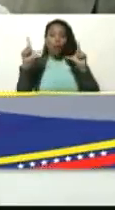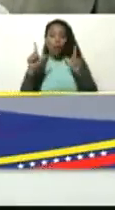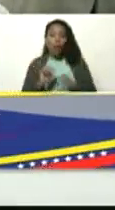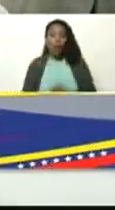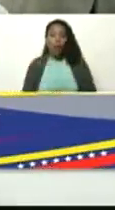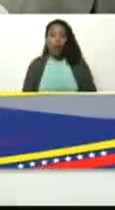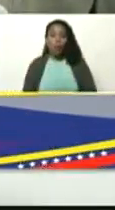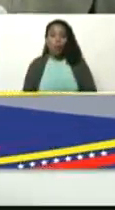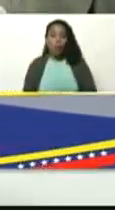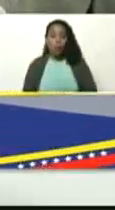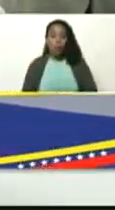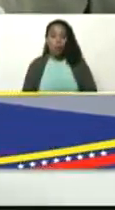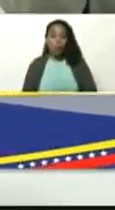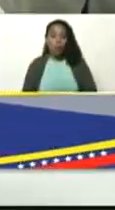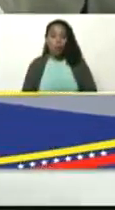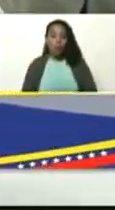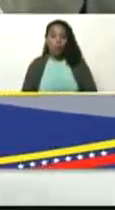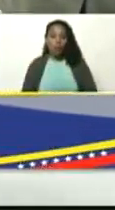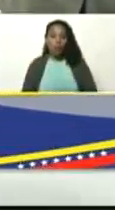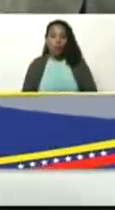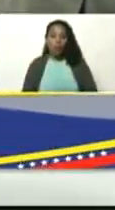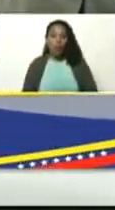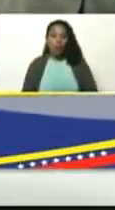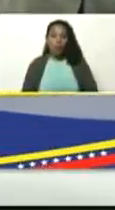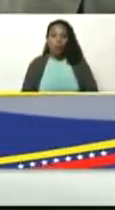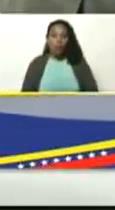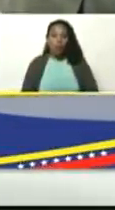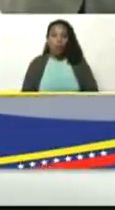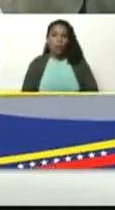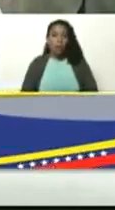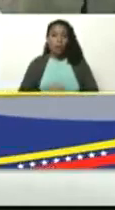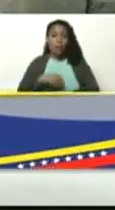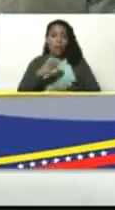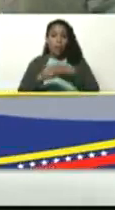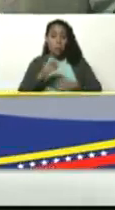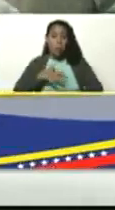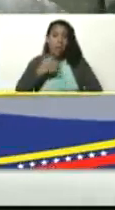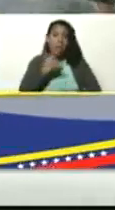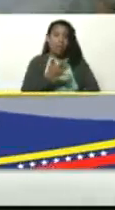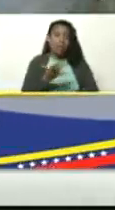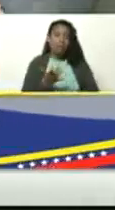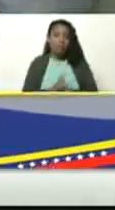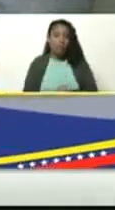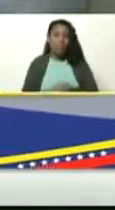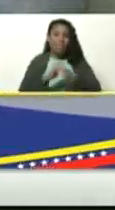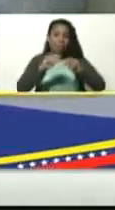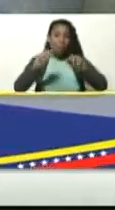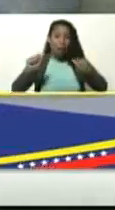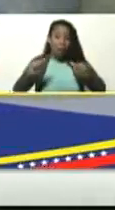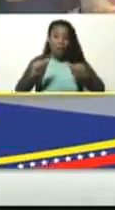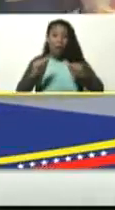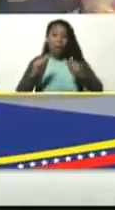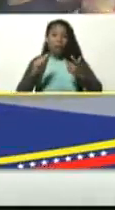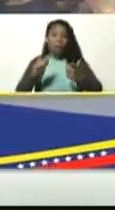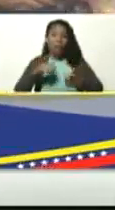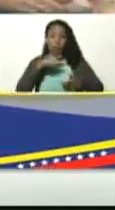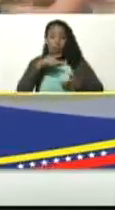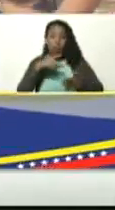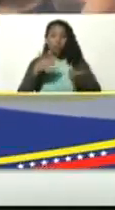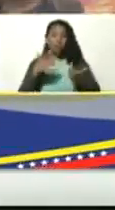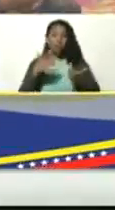de lava, se podría decir, de arena, de barro, de